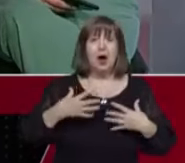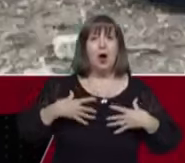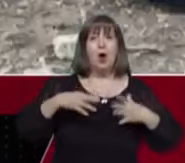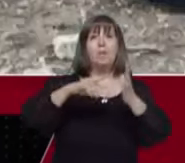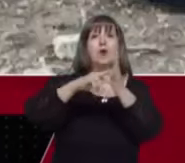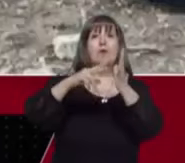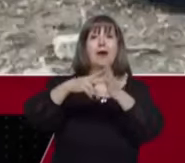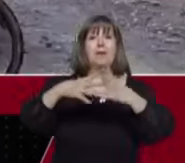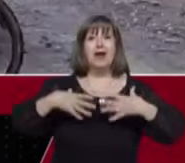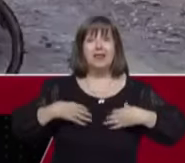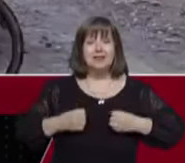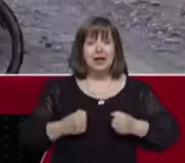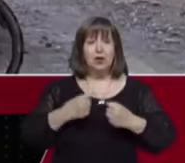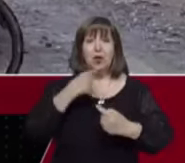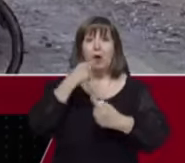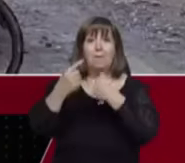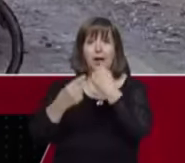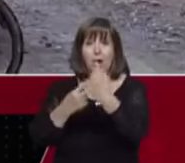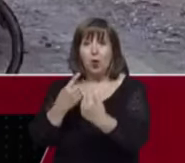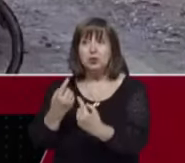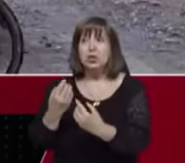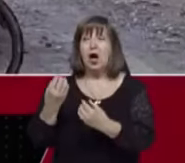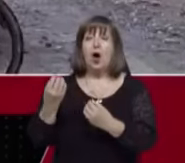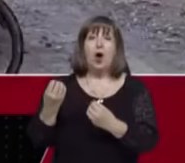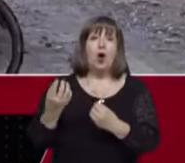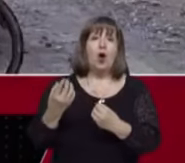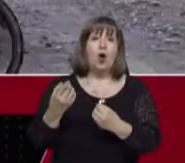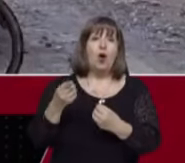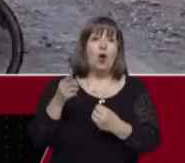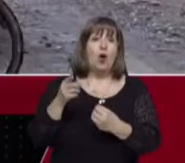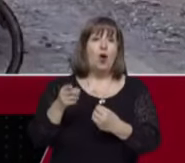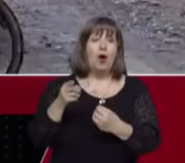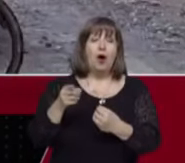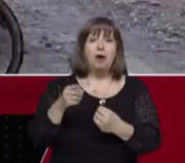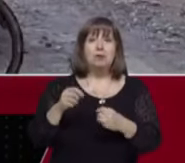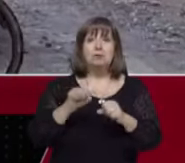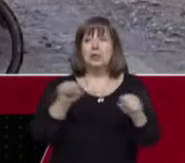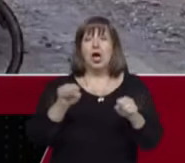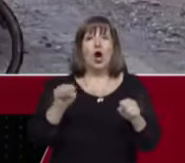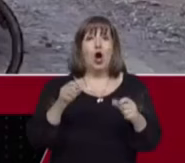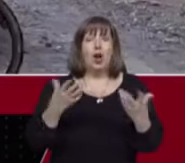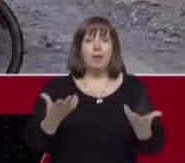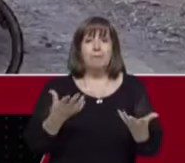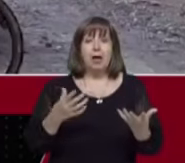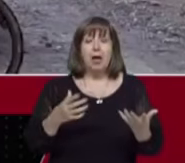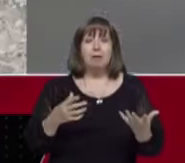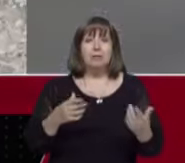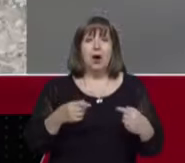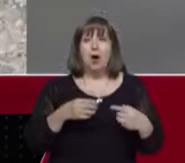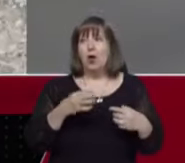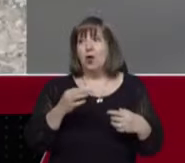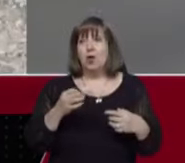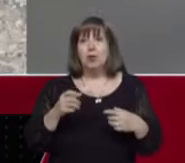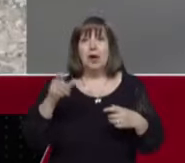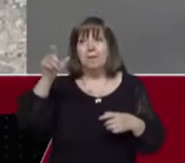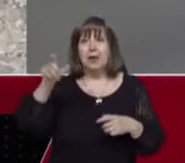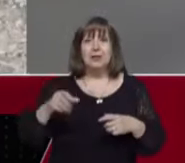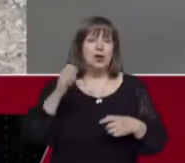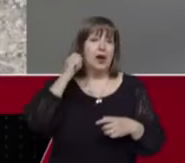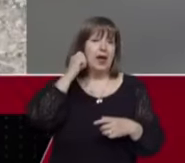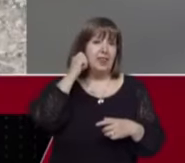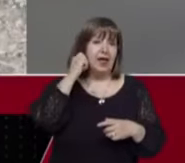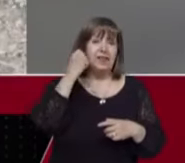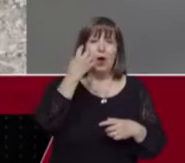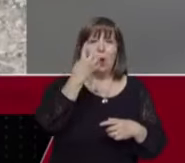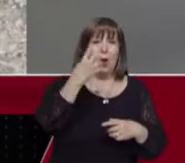está tratando de corroborar, o si fue algo que ocurrió en el momento. Hay que decir que estamos hablando de un hombre que